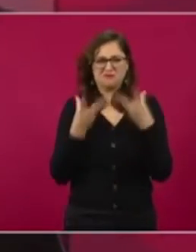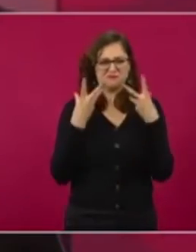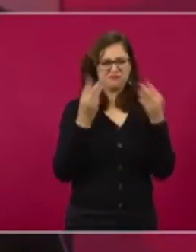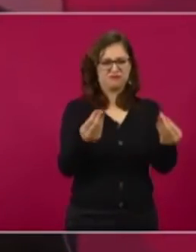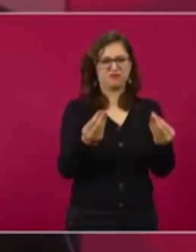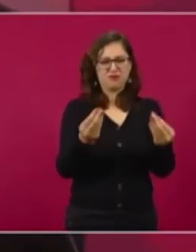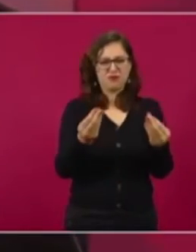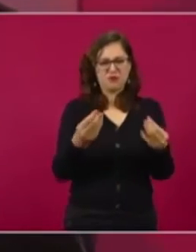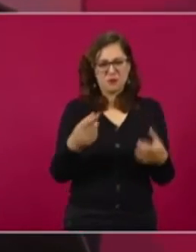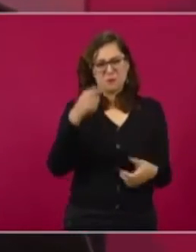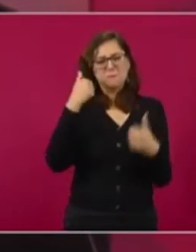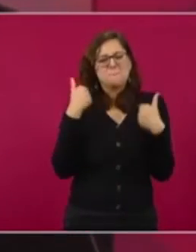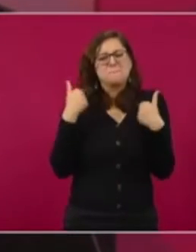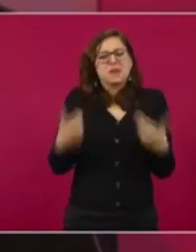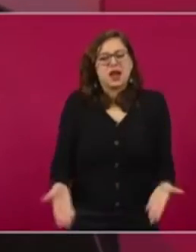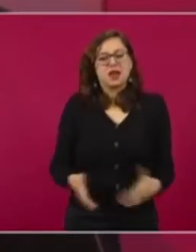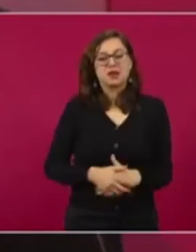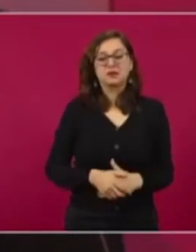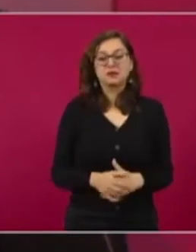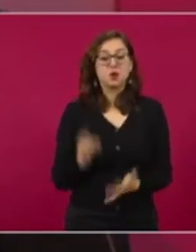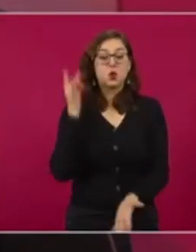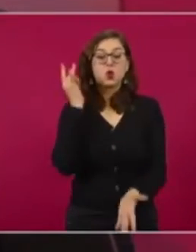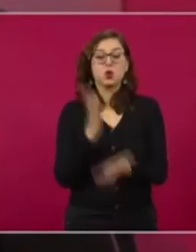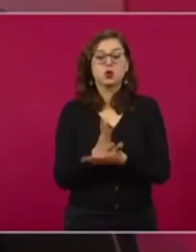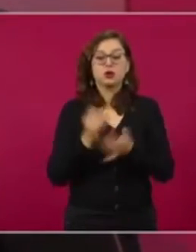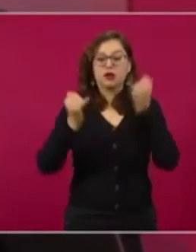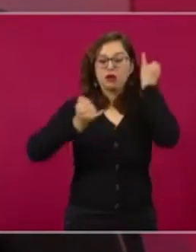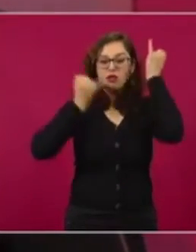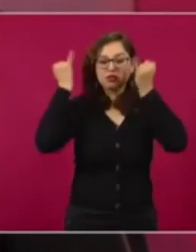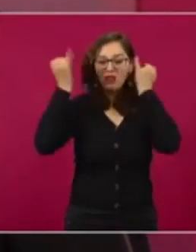Para la especulación financiera.